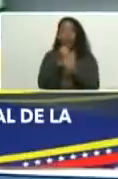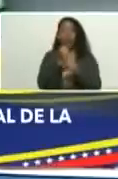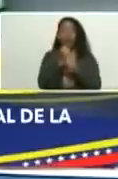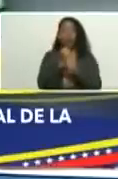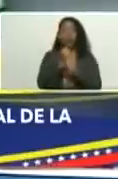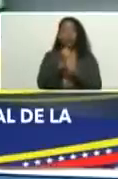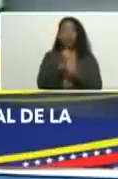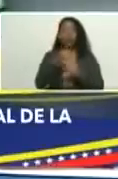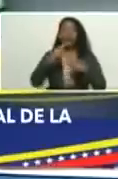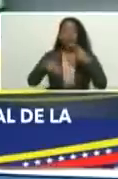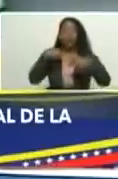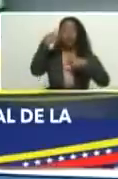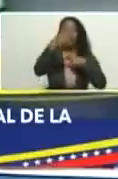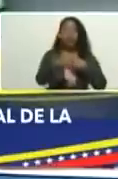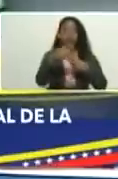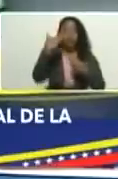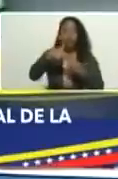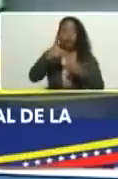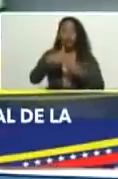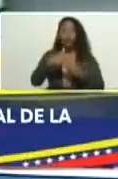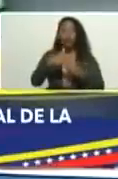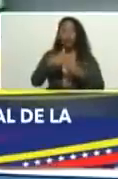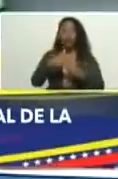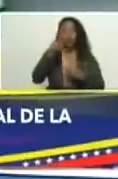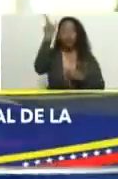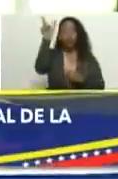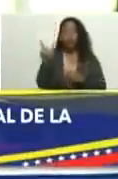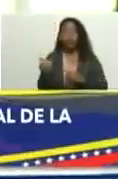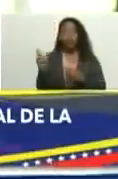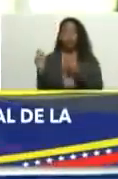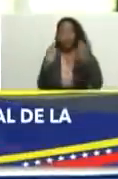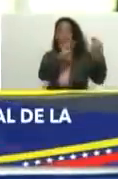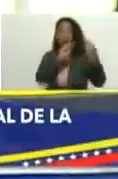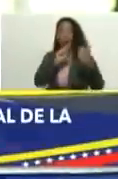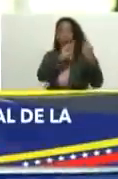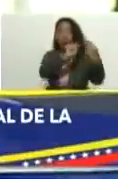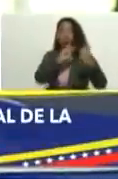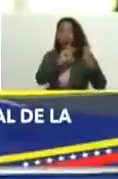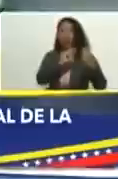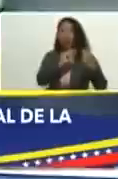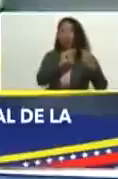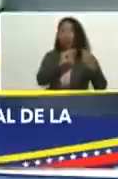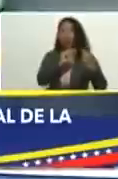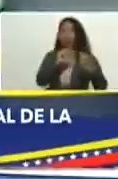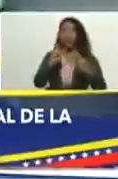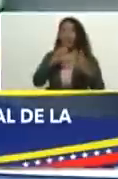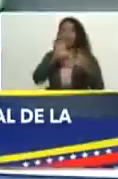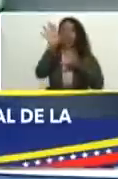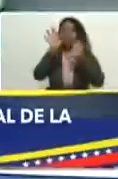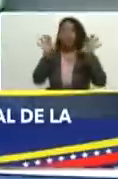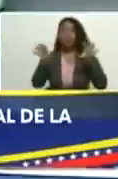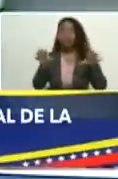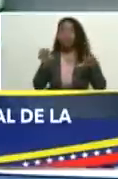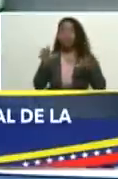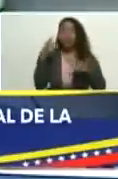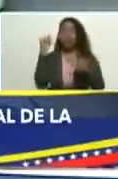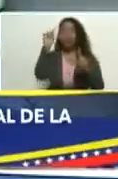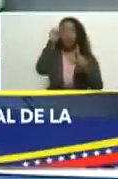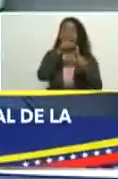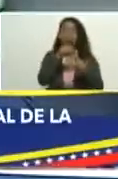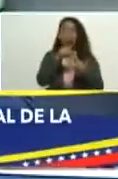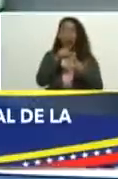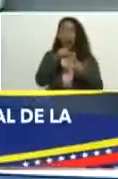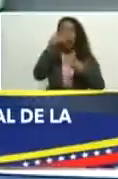de Pequivén, compañero Pedro Tellechea, para discutir la sustitución de esa importación. Tenemos que ir al paso, al